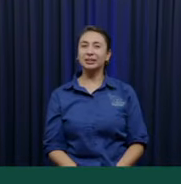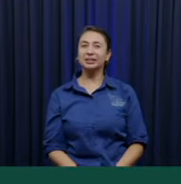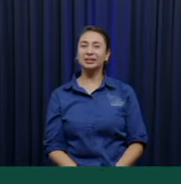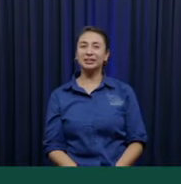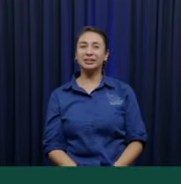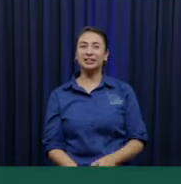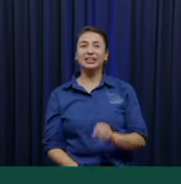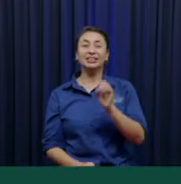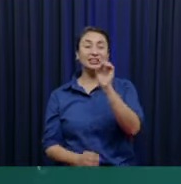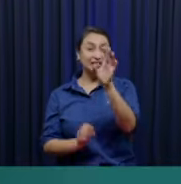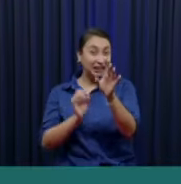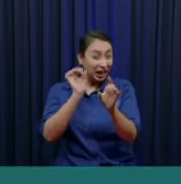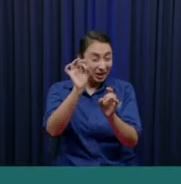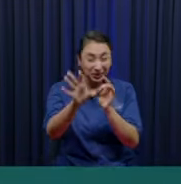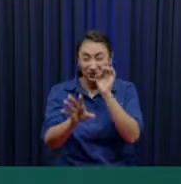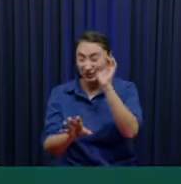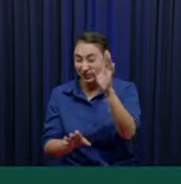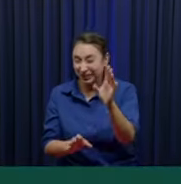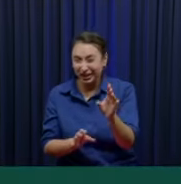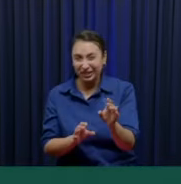$1,000.